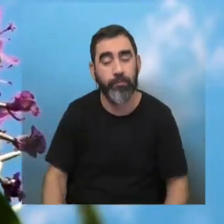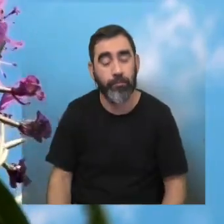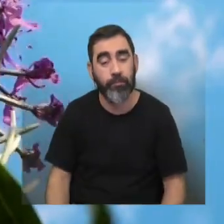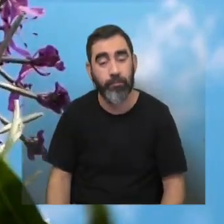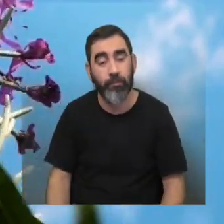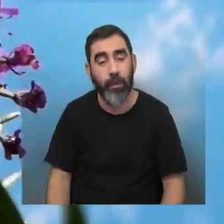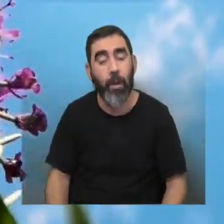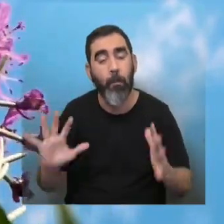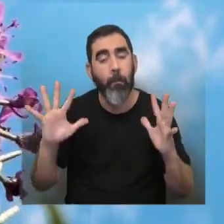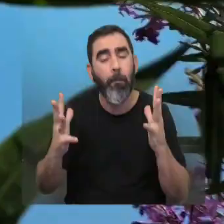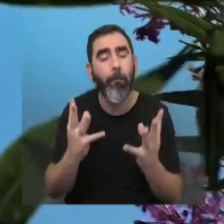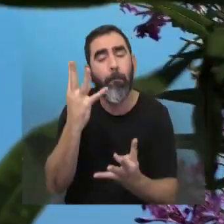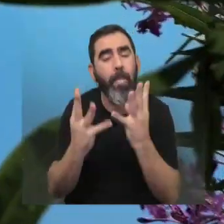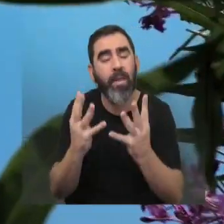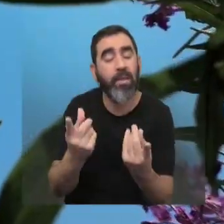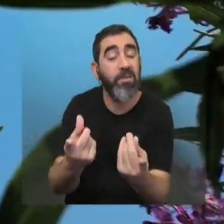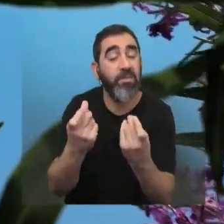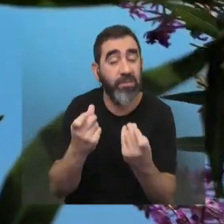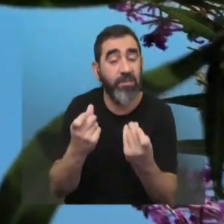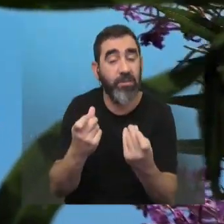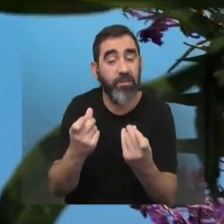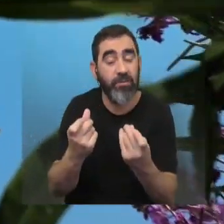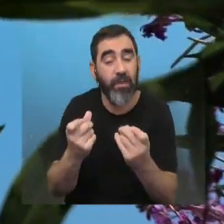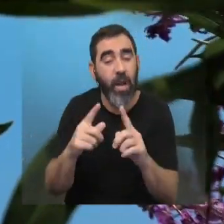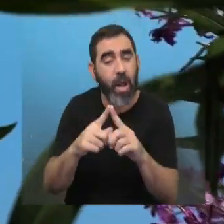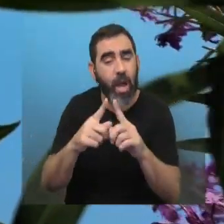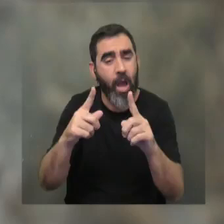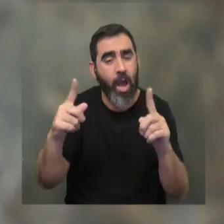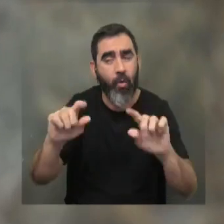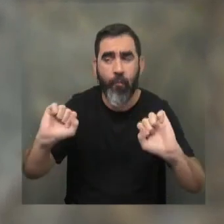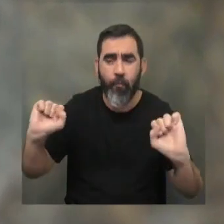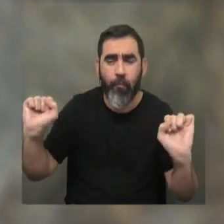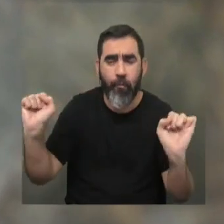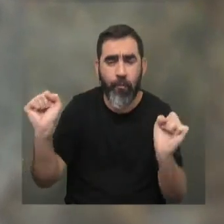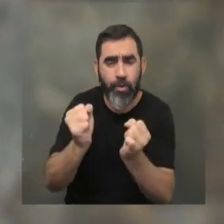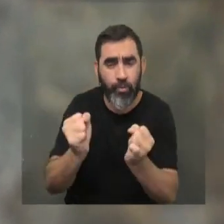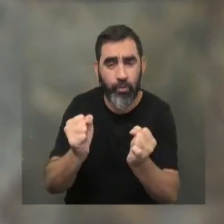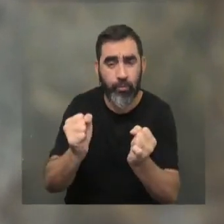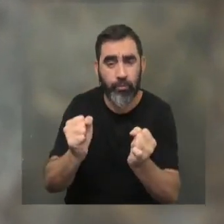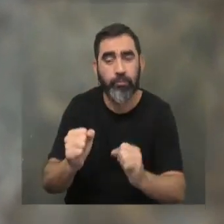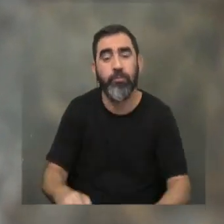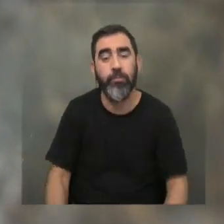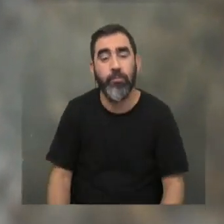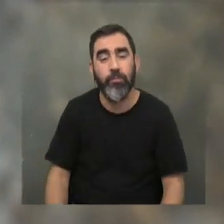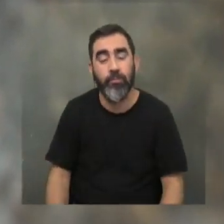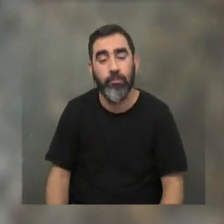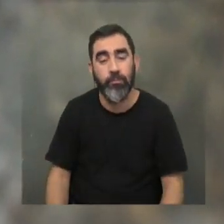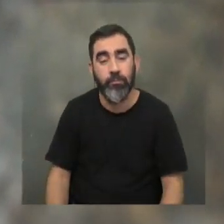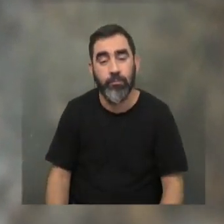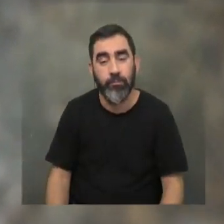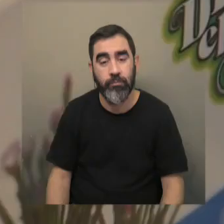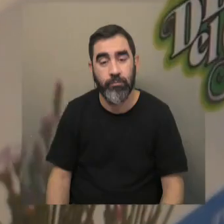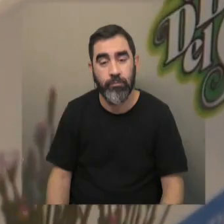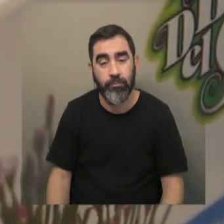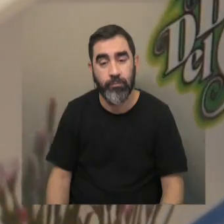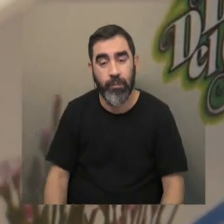planta que requiere periodos largos de frío, la cual tiene su latencia. Es una planta que